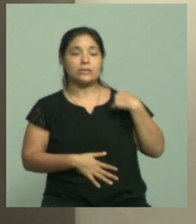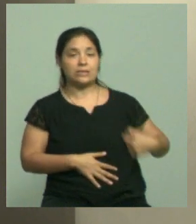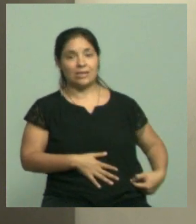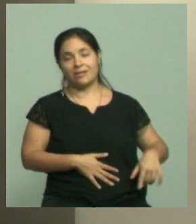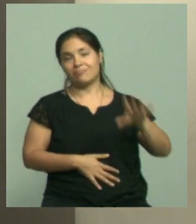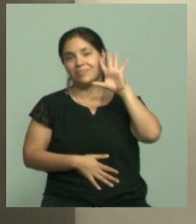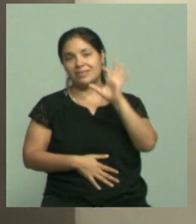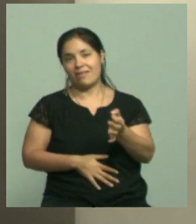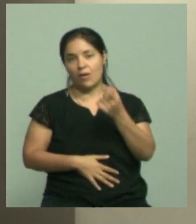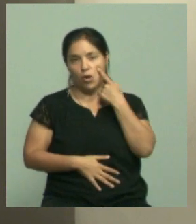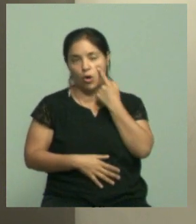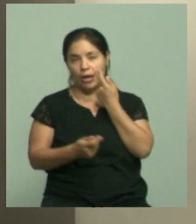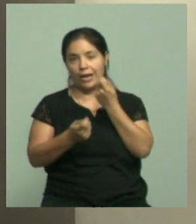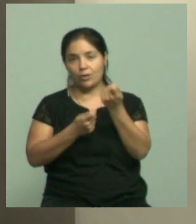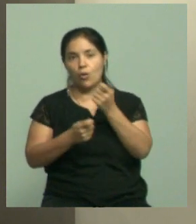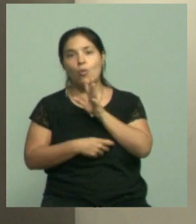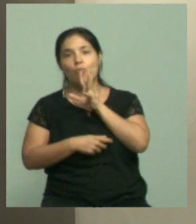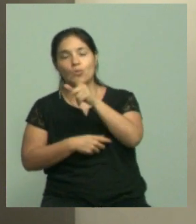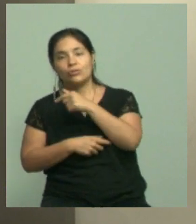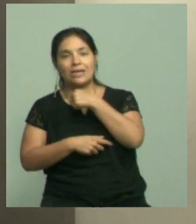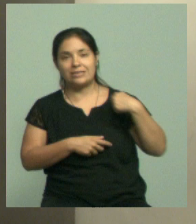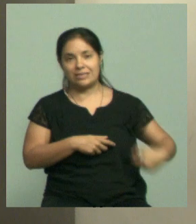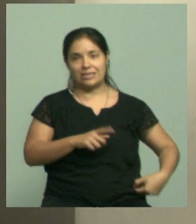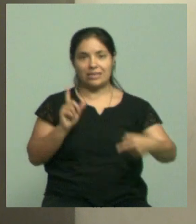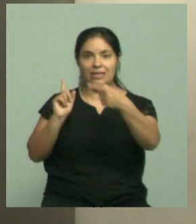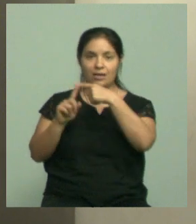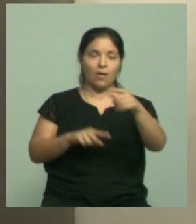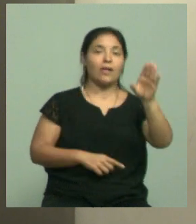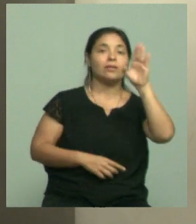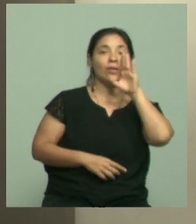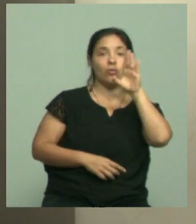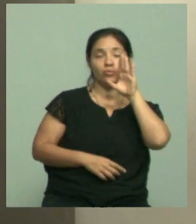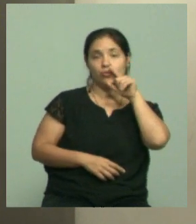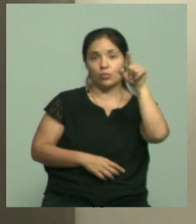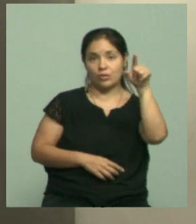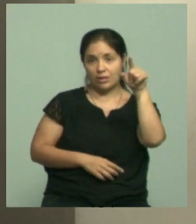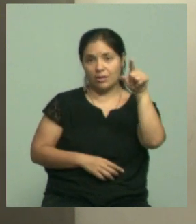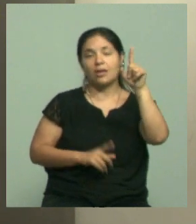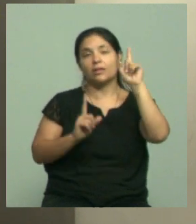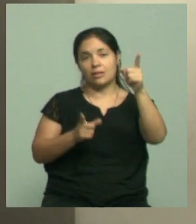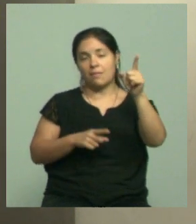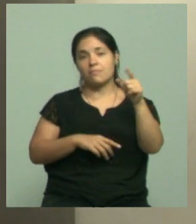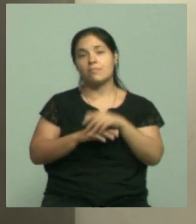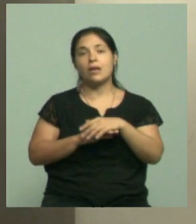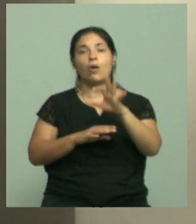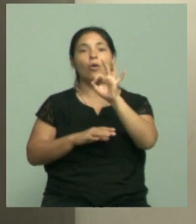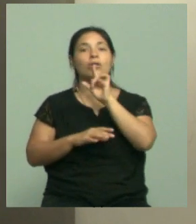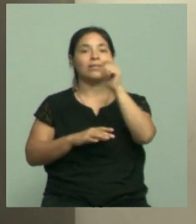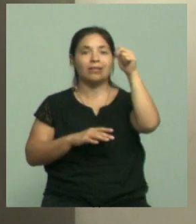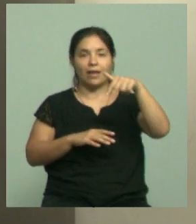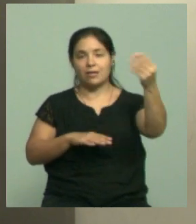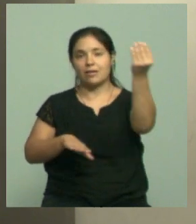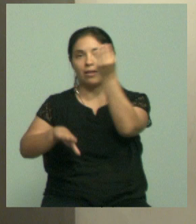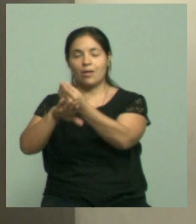sabemos de la asociación estratégica entre Rusia y China, y Estados Unidos, que está por detrás de la participación y la presencia de la OTAN en el